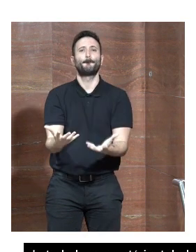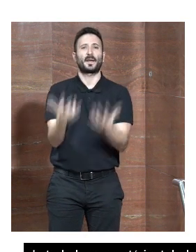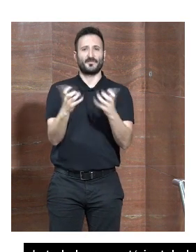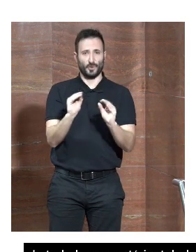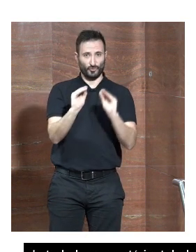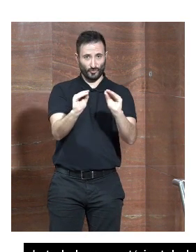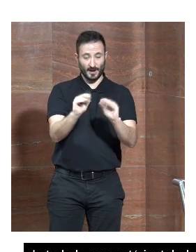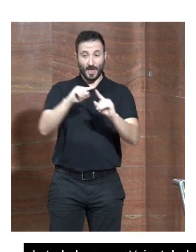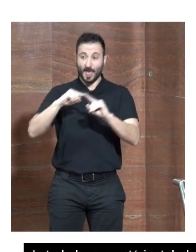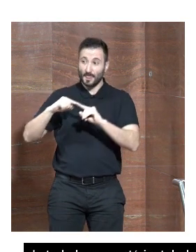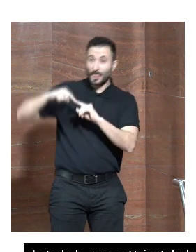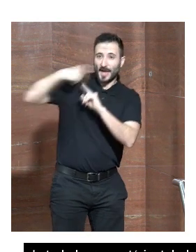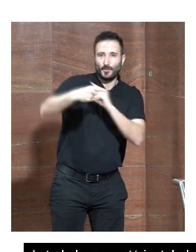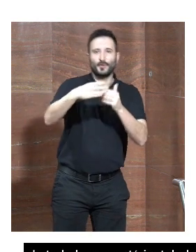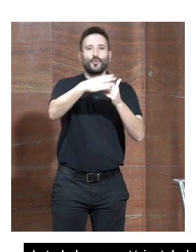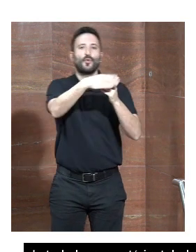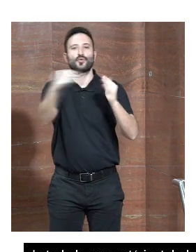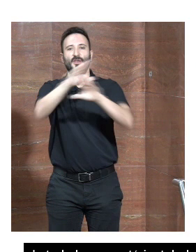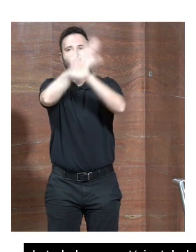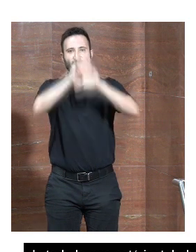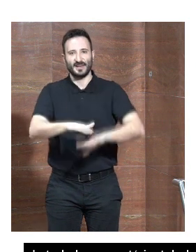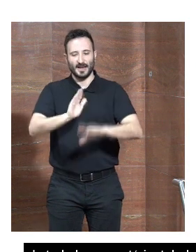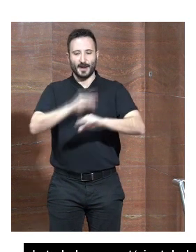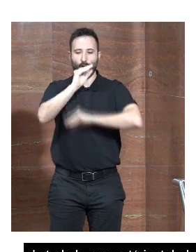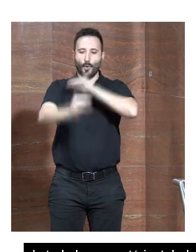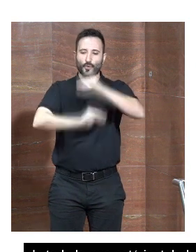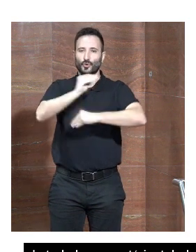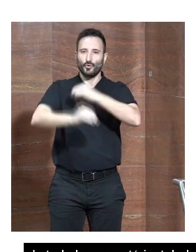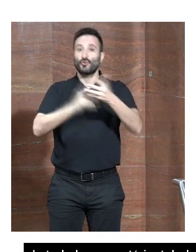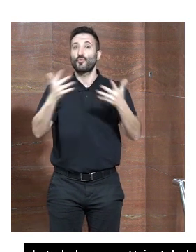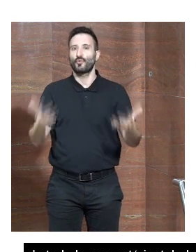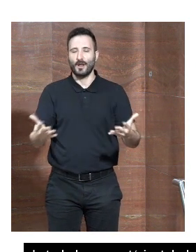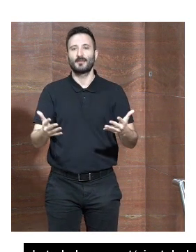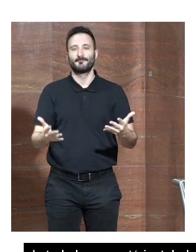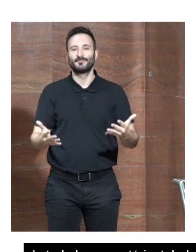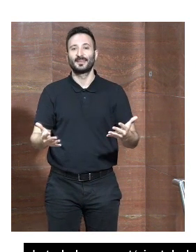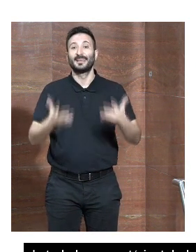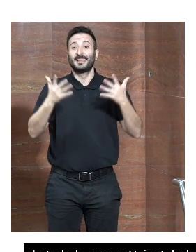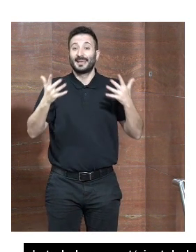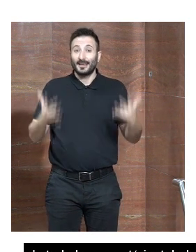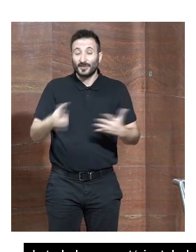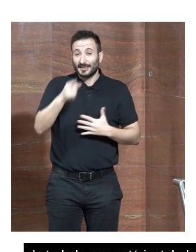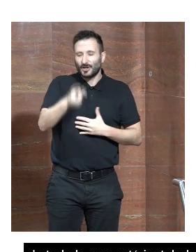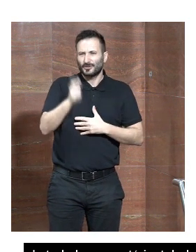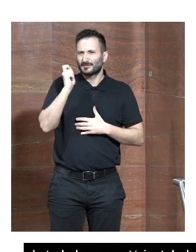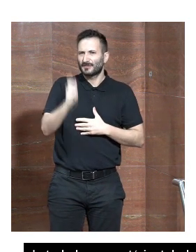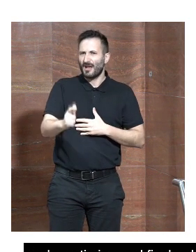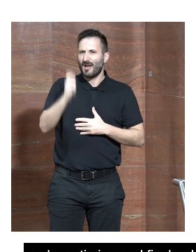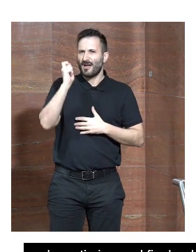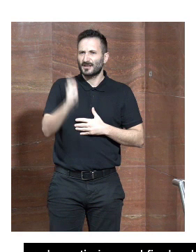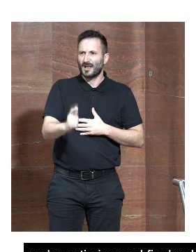y posteriormente de los usuarios finales de aquello que hagan esos empleados, ¿no? Con lo cual, esto lo estamos viendo,